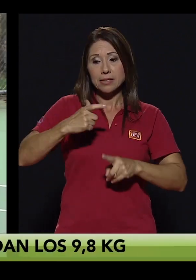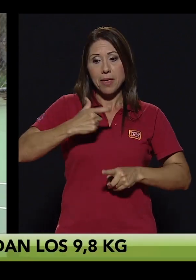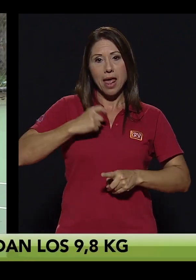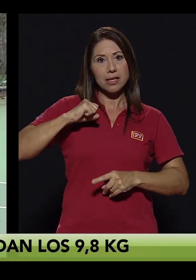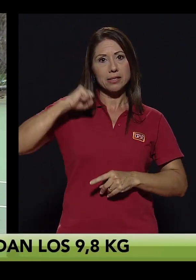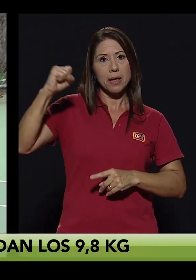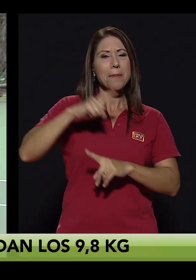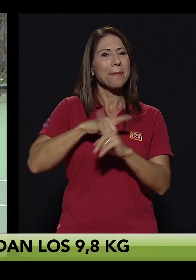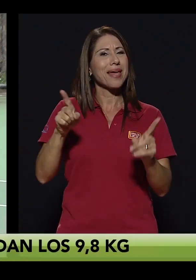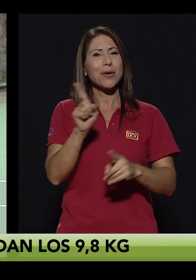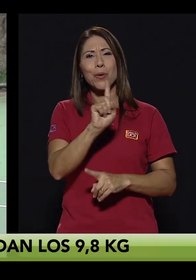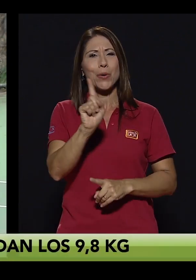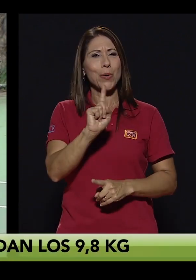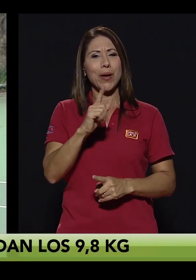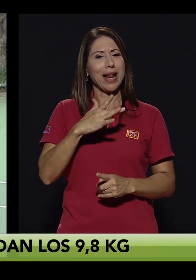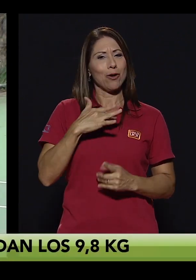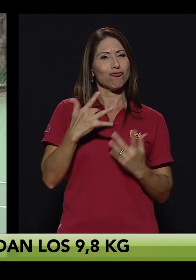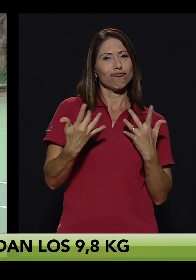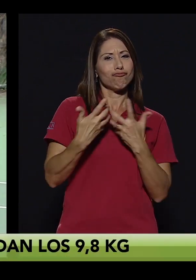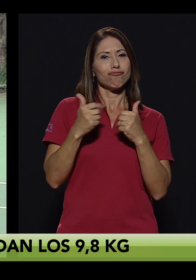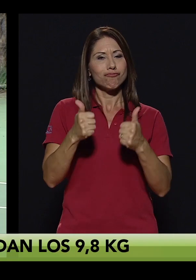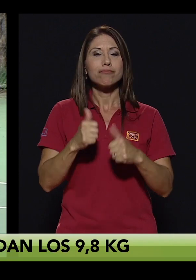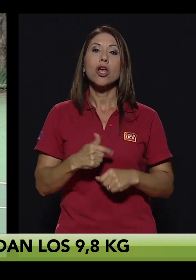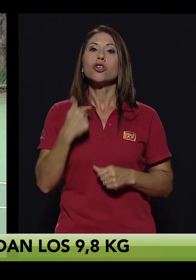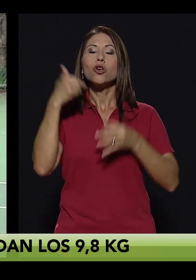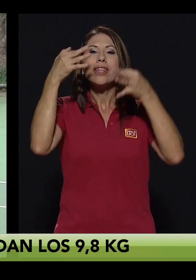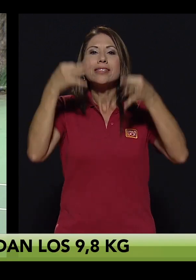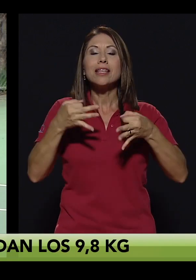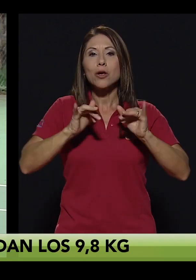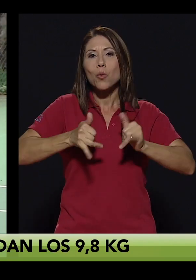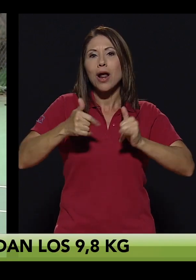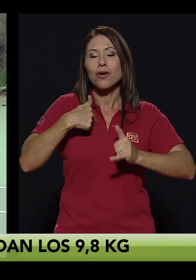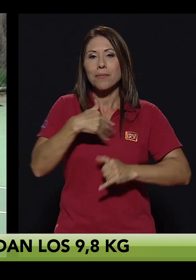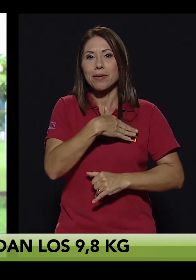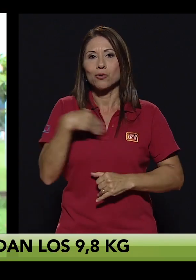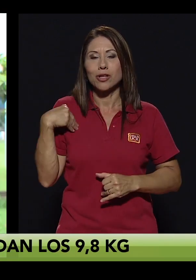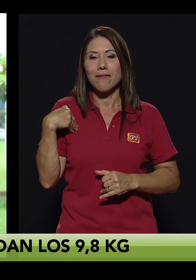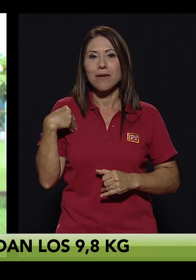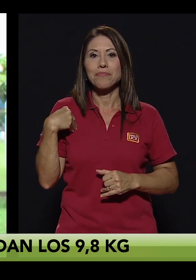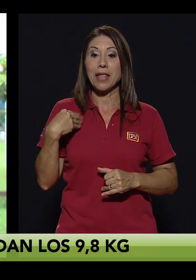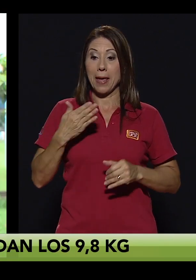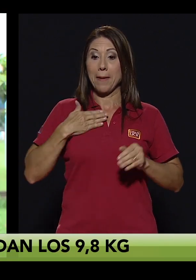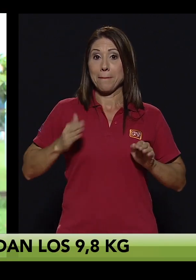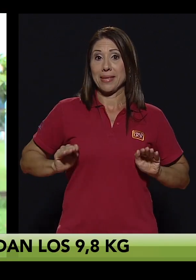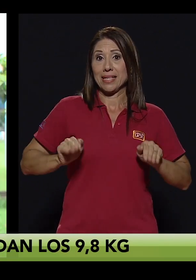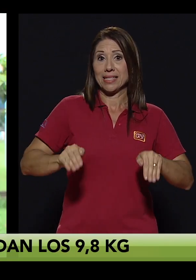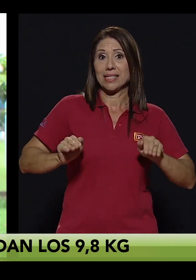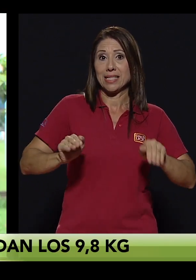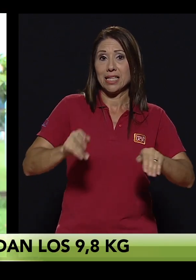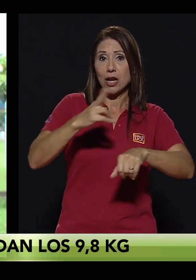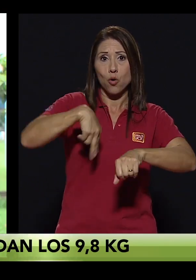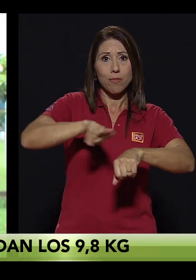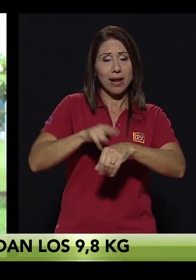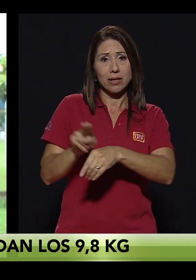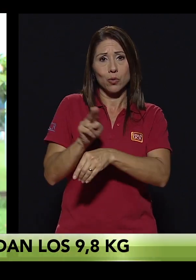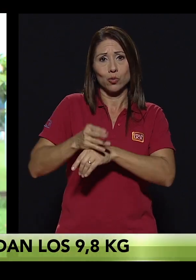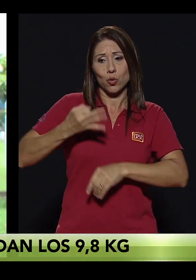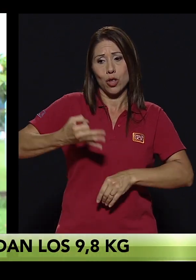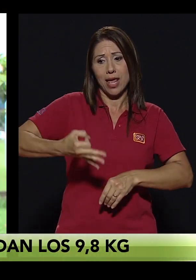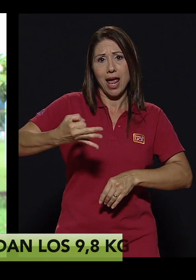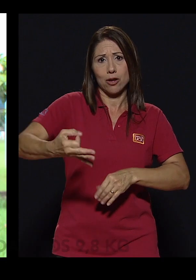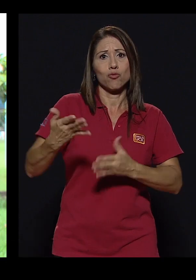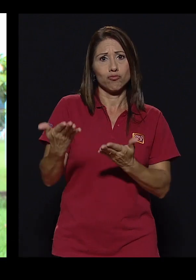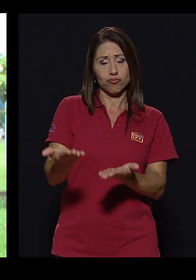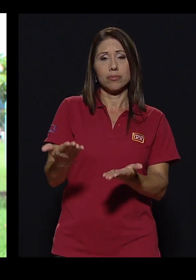para el país pero no era lo mío decidí jugar lo que me gustaba cogí mi silla normal la de uso